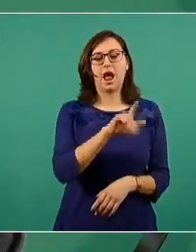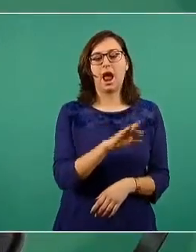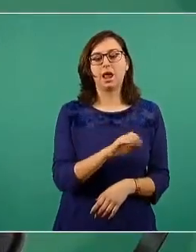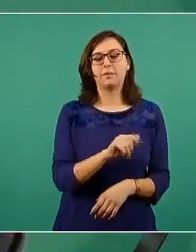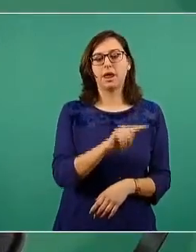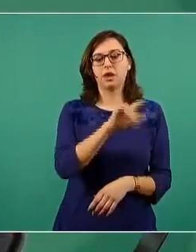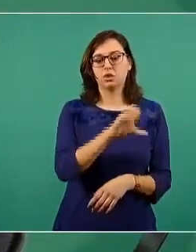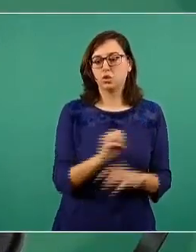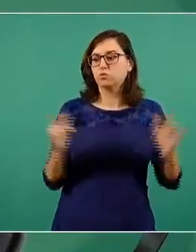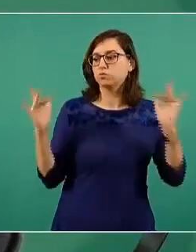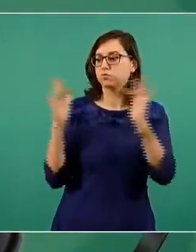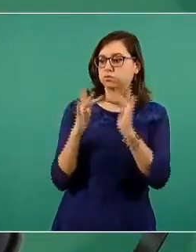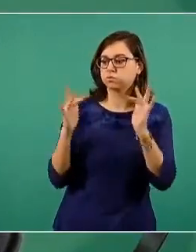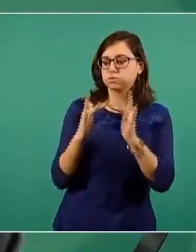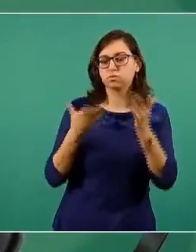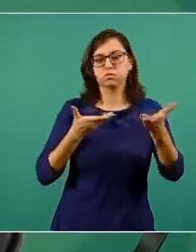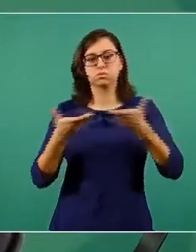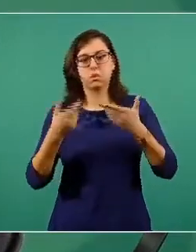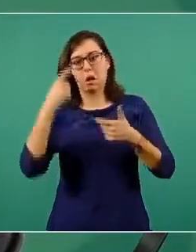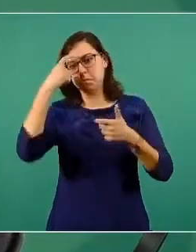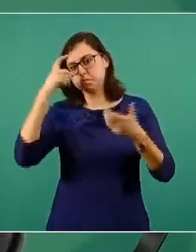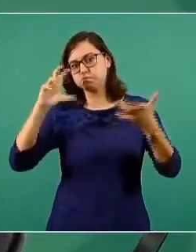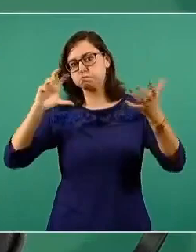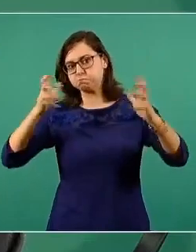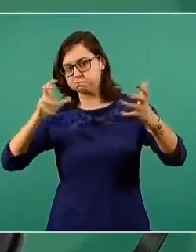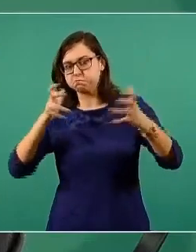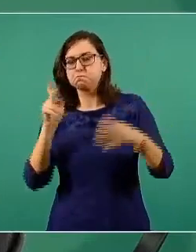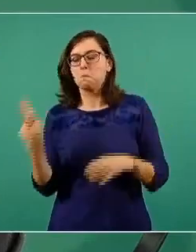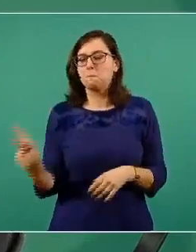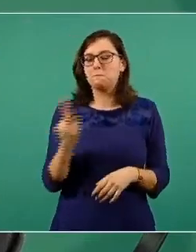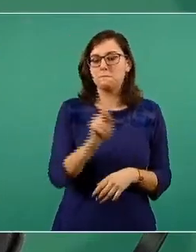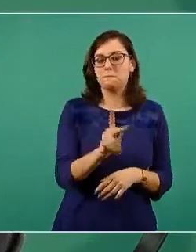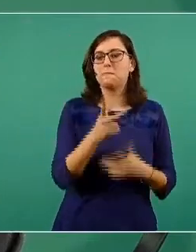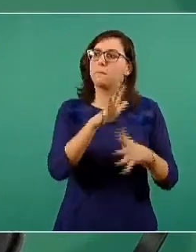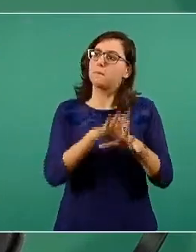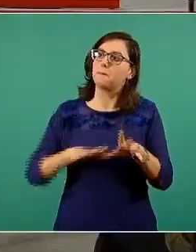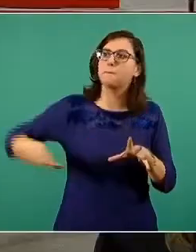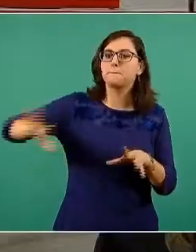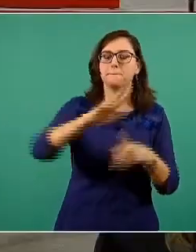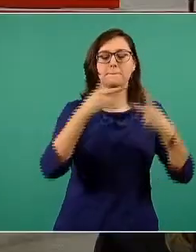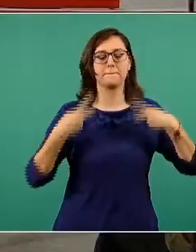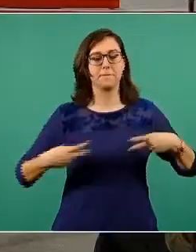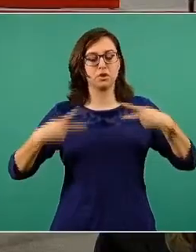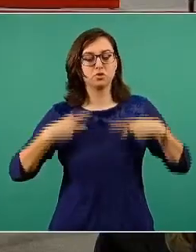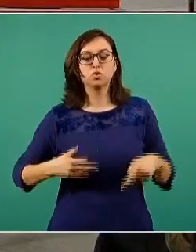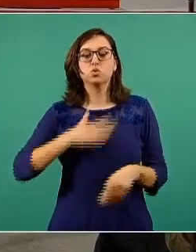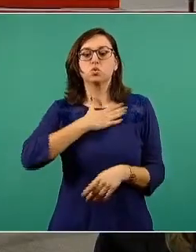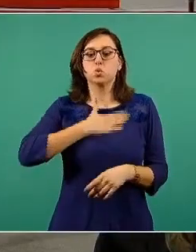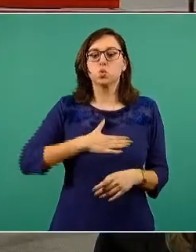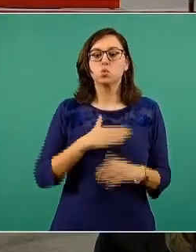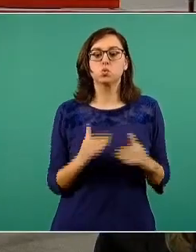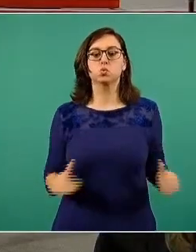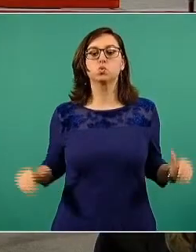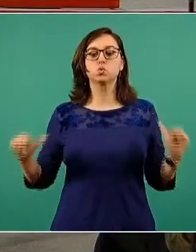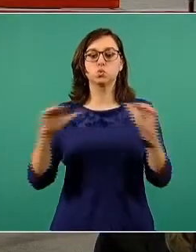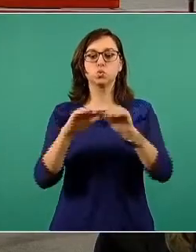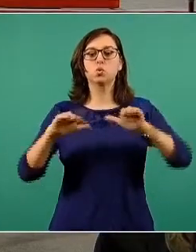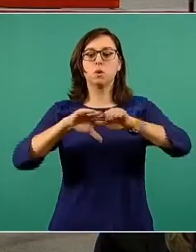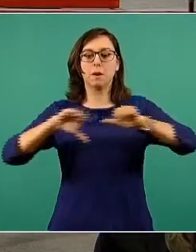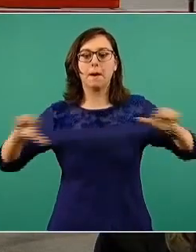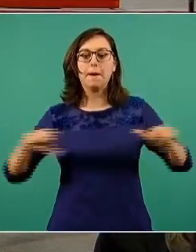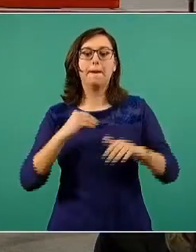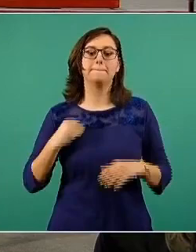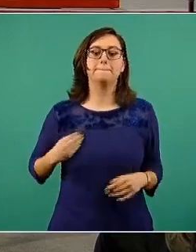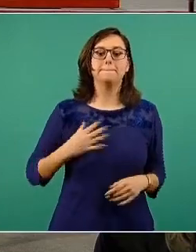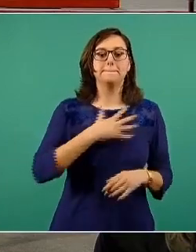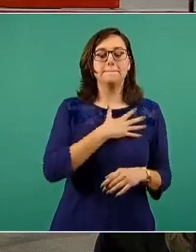que tienen perspectivas muy semejantes sobre la justicia social, sobre la equidad, sobre el